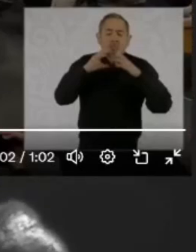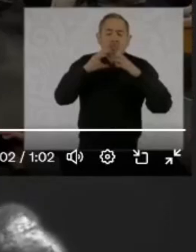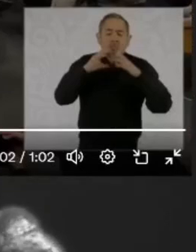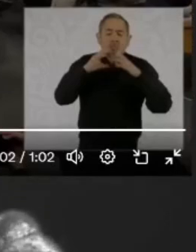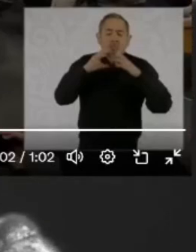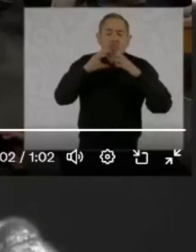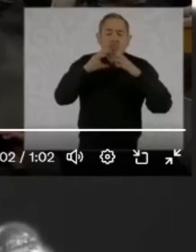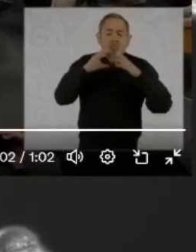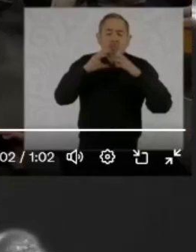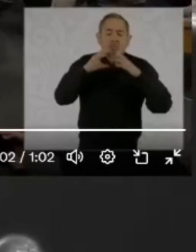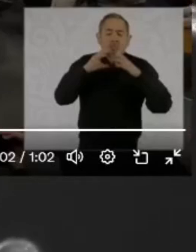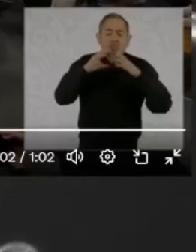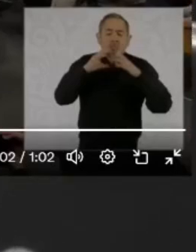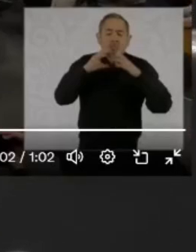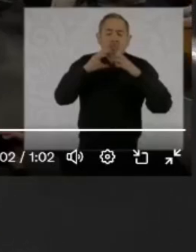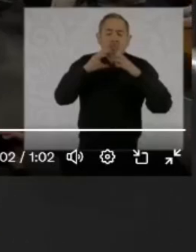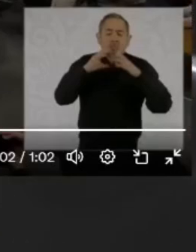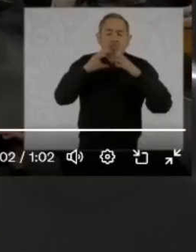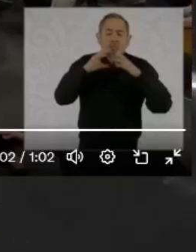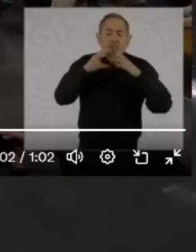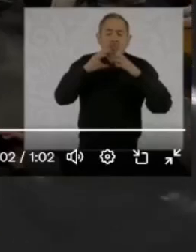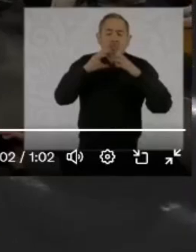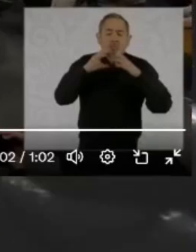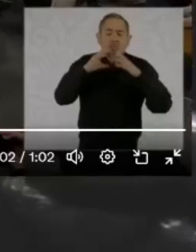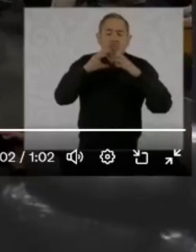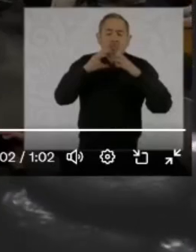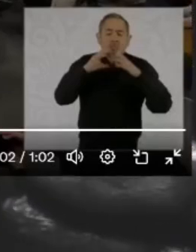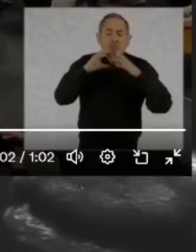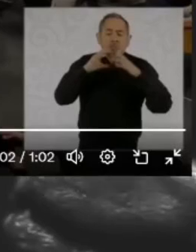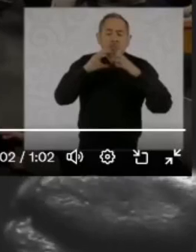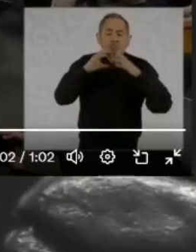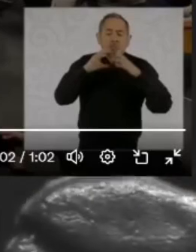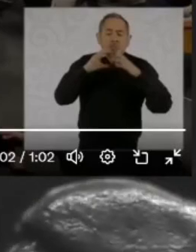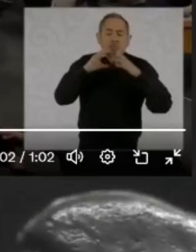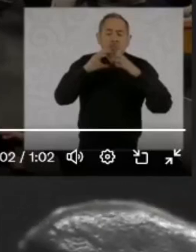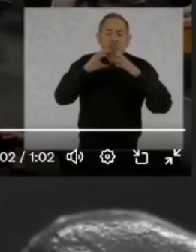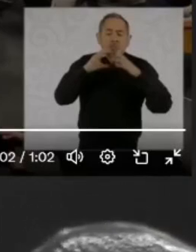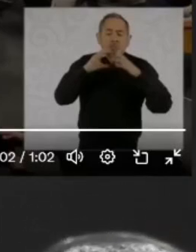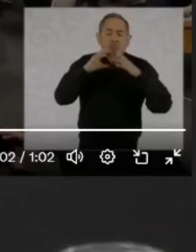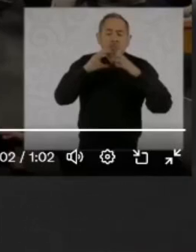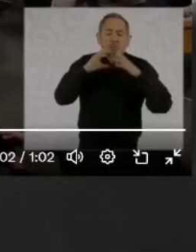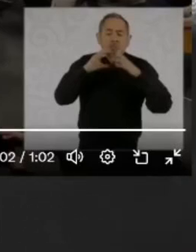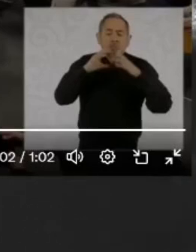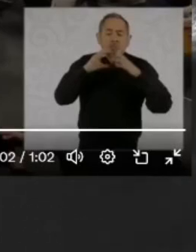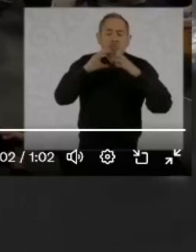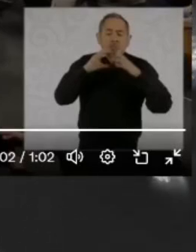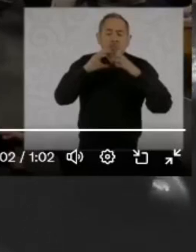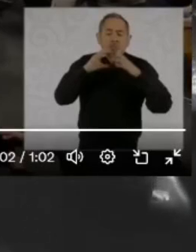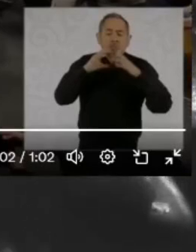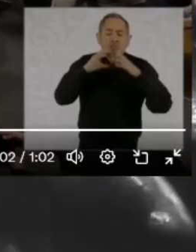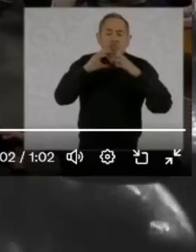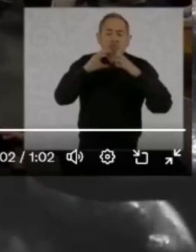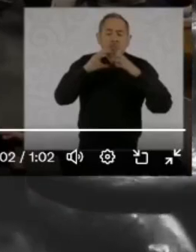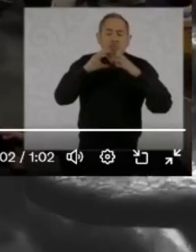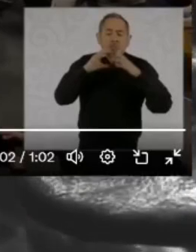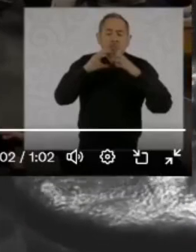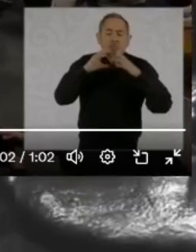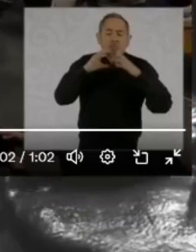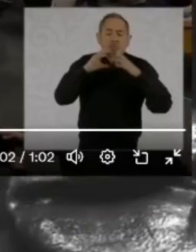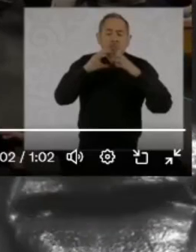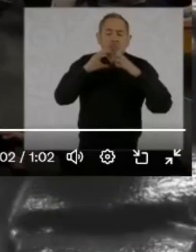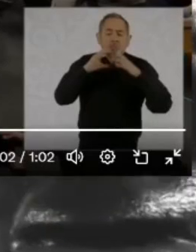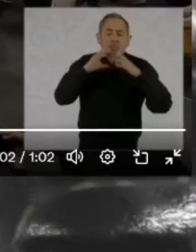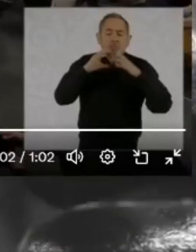gente que tiene una capacidad económica mucho más alta que la mía, que eso creo que mucha gente fácilmente lo puede tener sin ningún